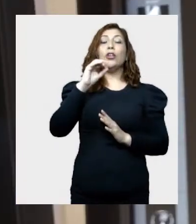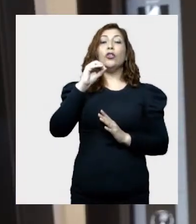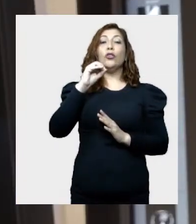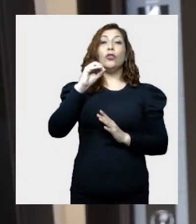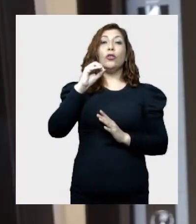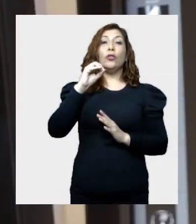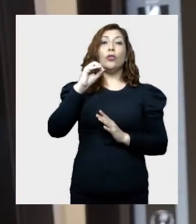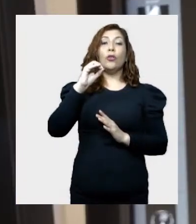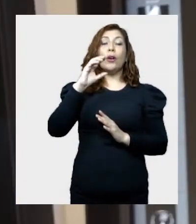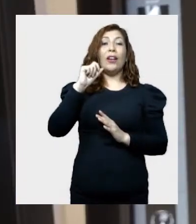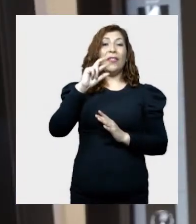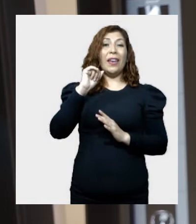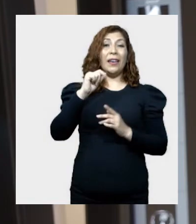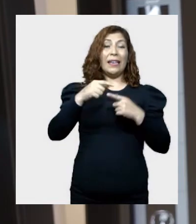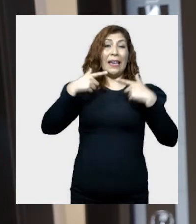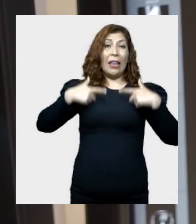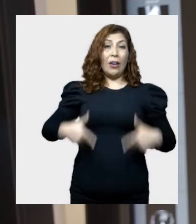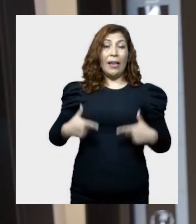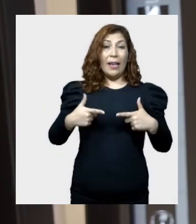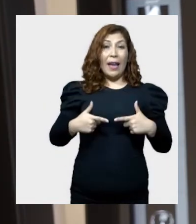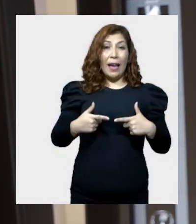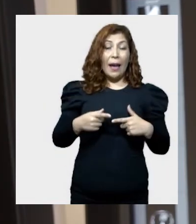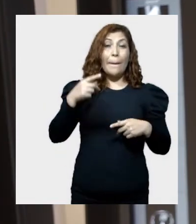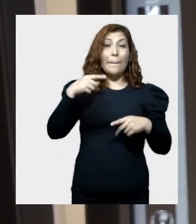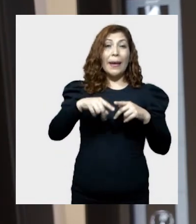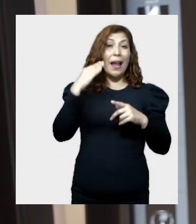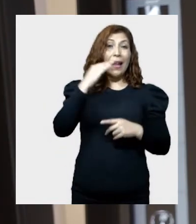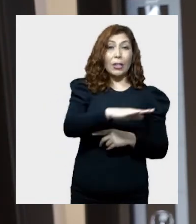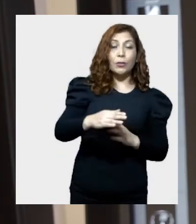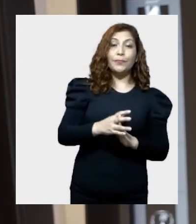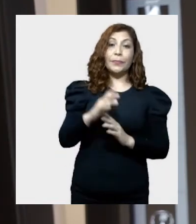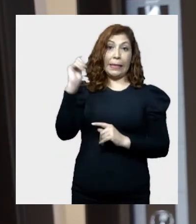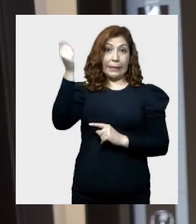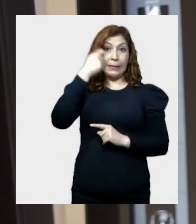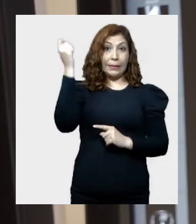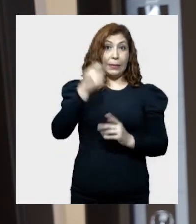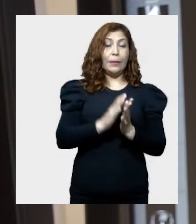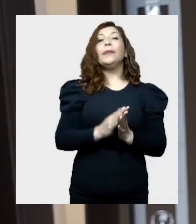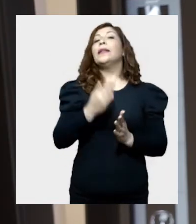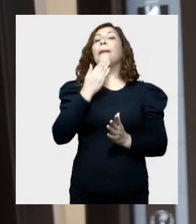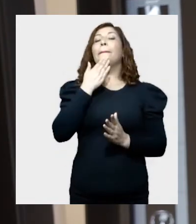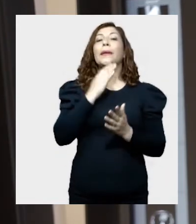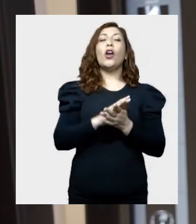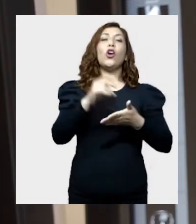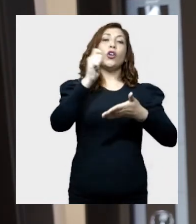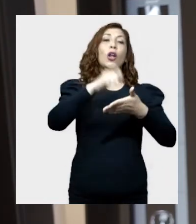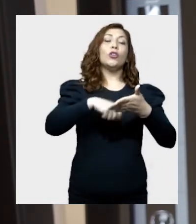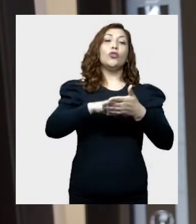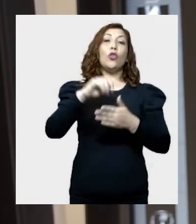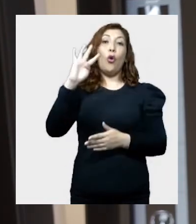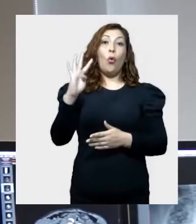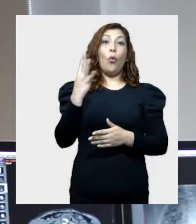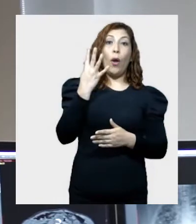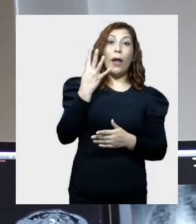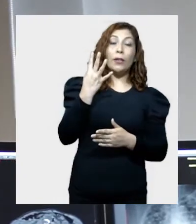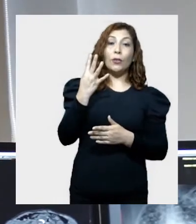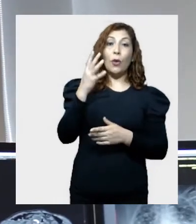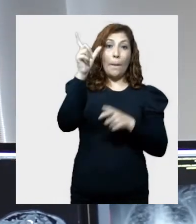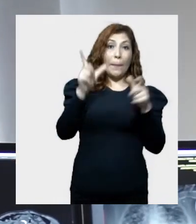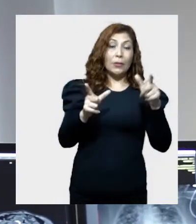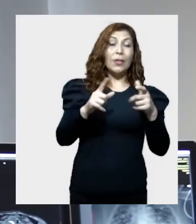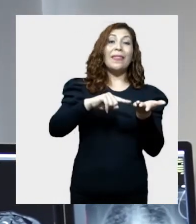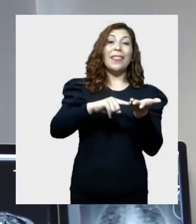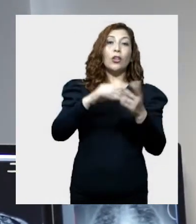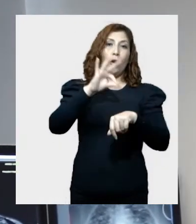histerosalpingografía y atención de radiología invasiva pediátrica. En septiembre, tuvo lugar la contratación de un cuarto turno de tecnólogos médicos y